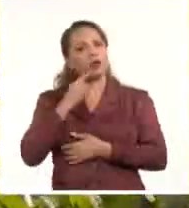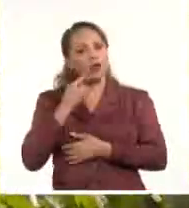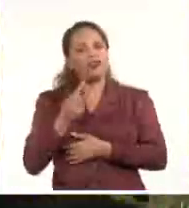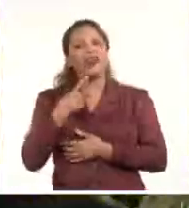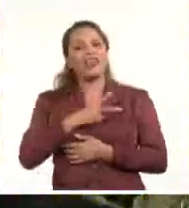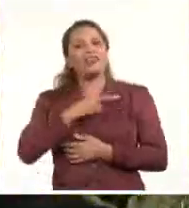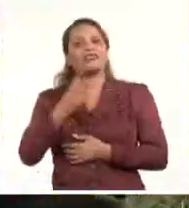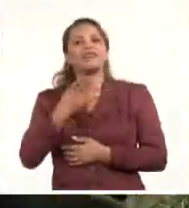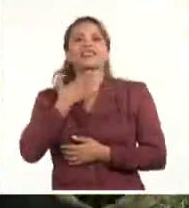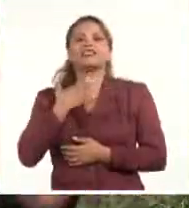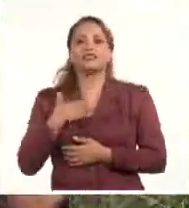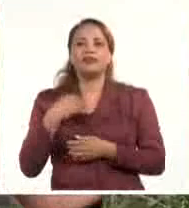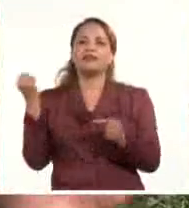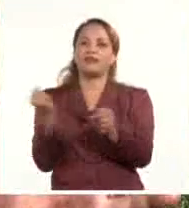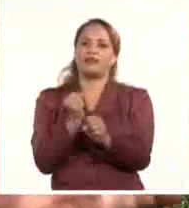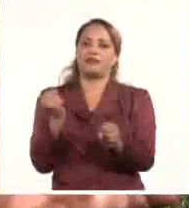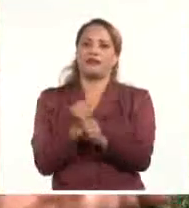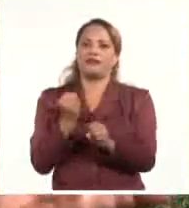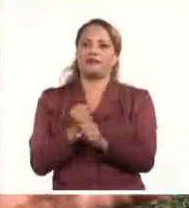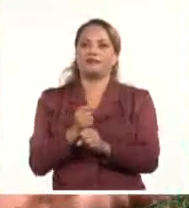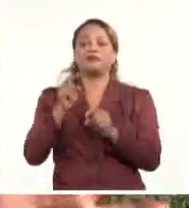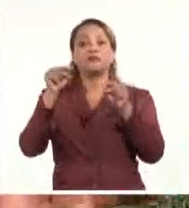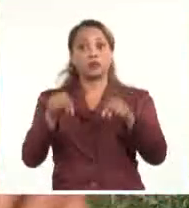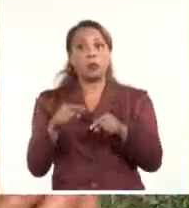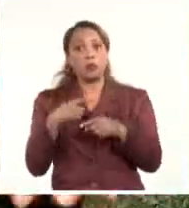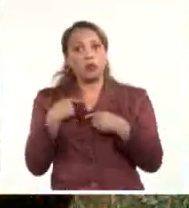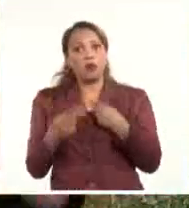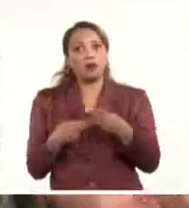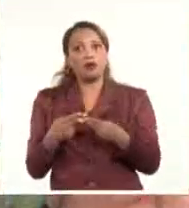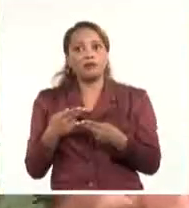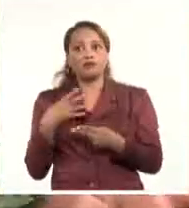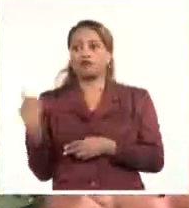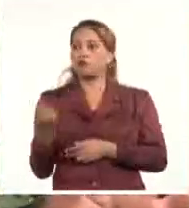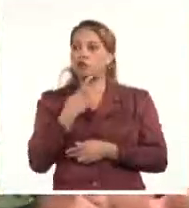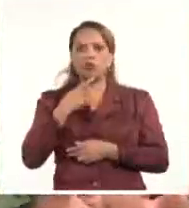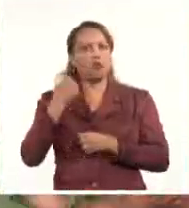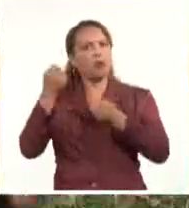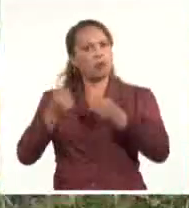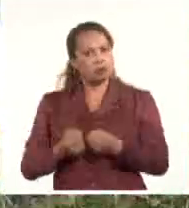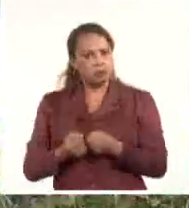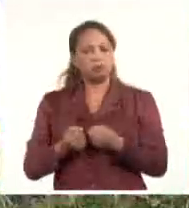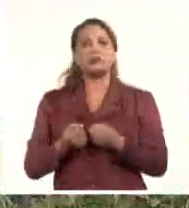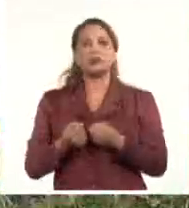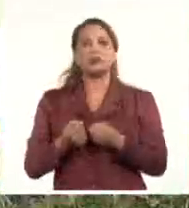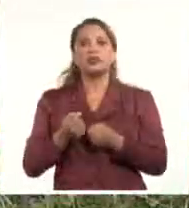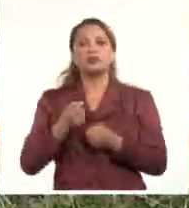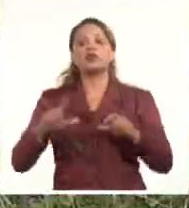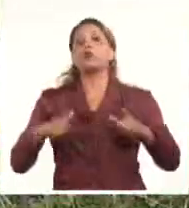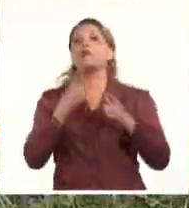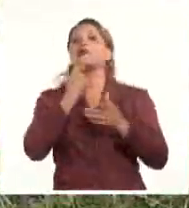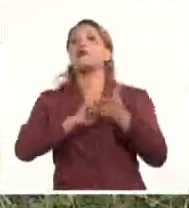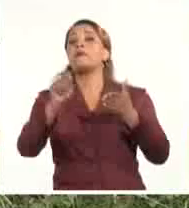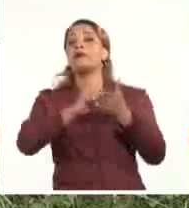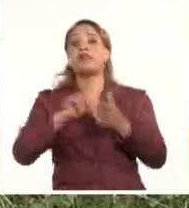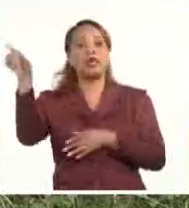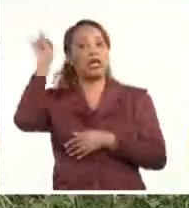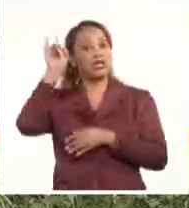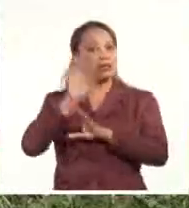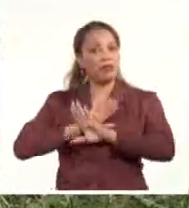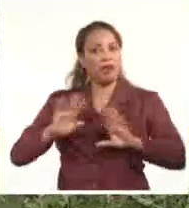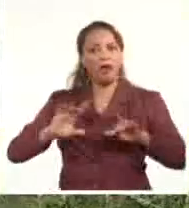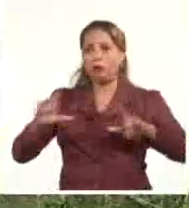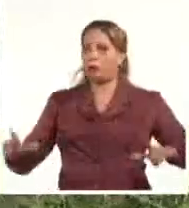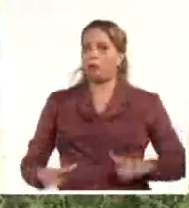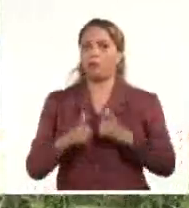las soluciones. Hoy, en eso estoy, o en eso he estado siempre. Ya yo cumplí mi plan de leche, ya cumplí con todos